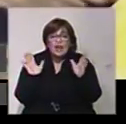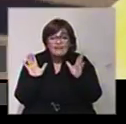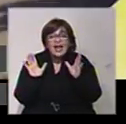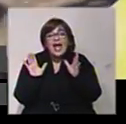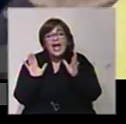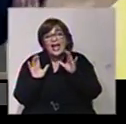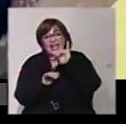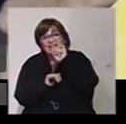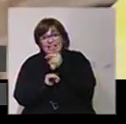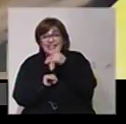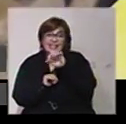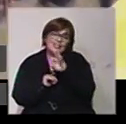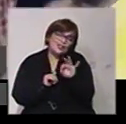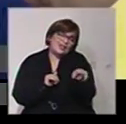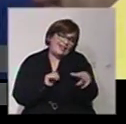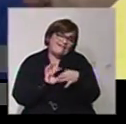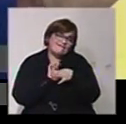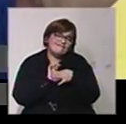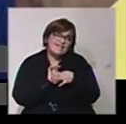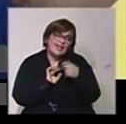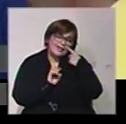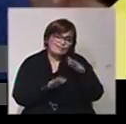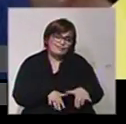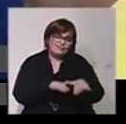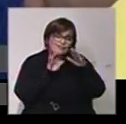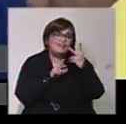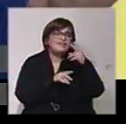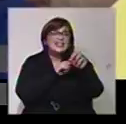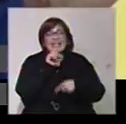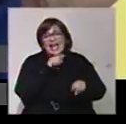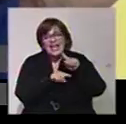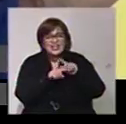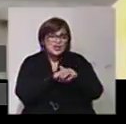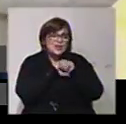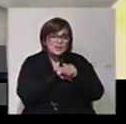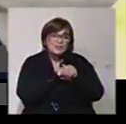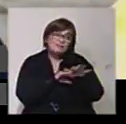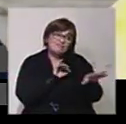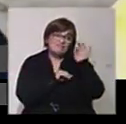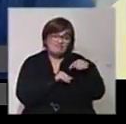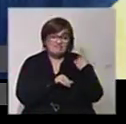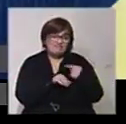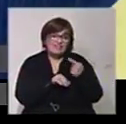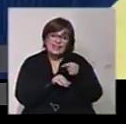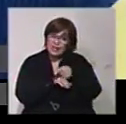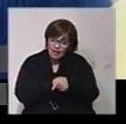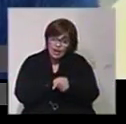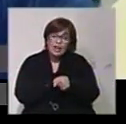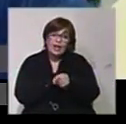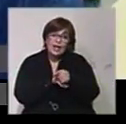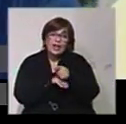Y Ignacio, por afinidad, porque nos conocemos hace más de 20 años, es amigo, nos eligió a nosotros y Anthony Bourdain